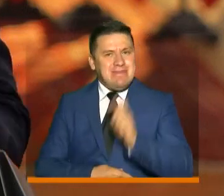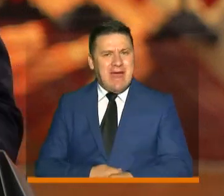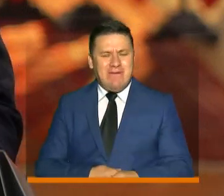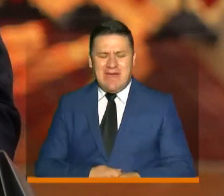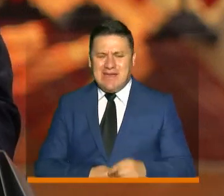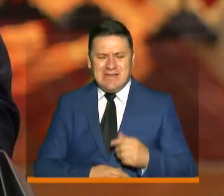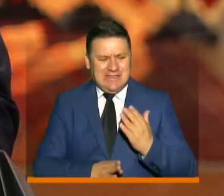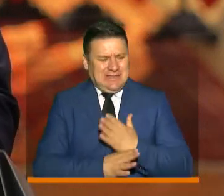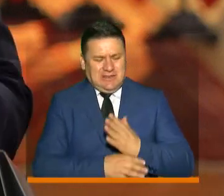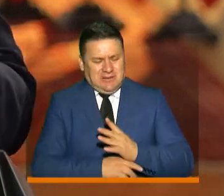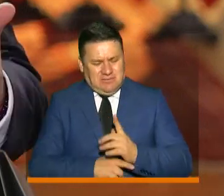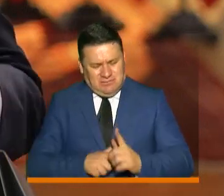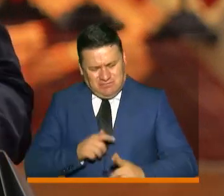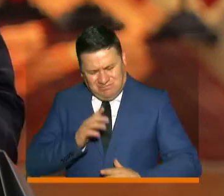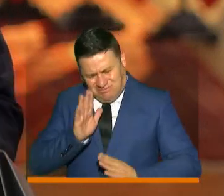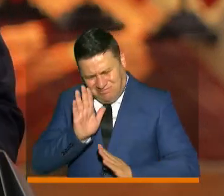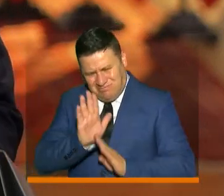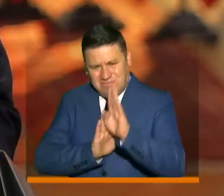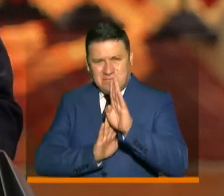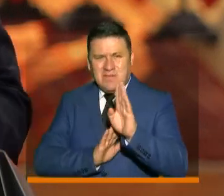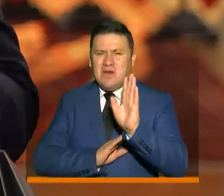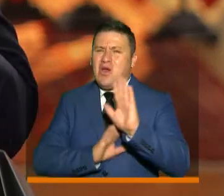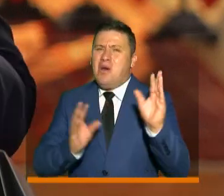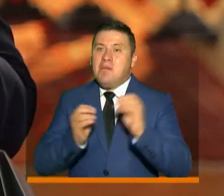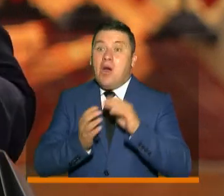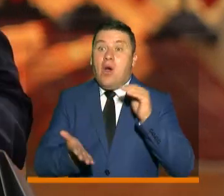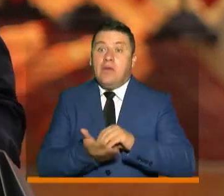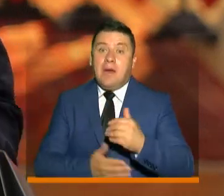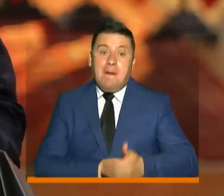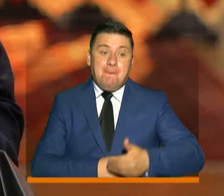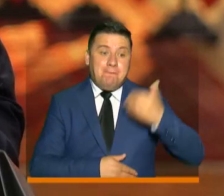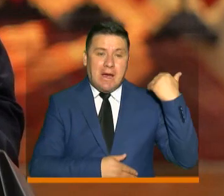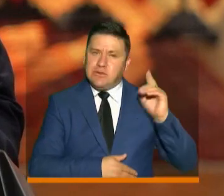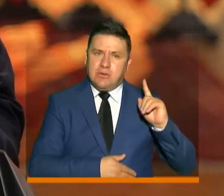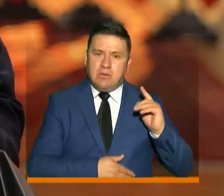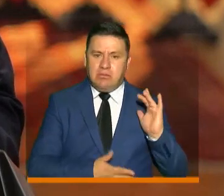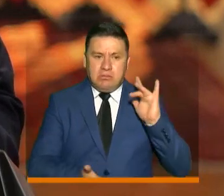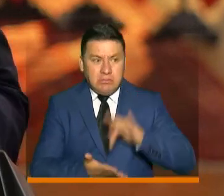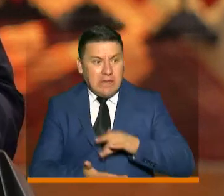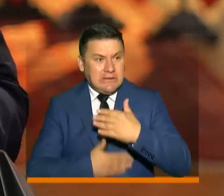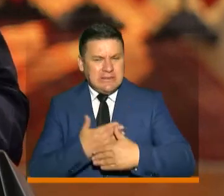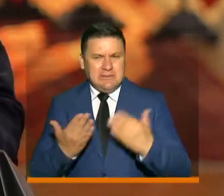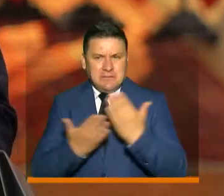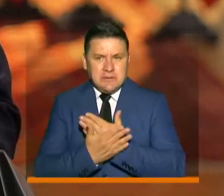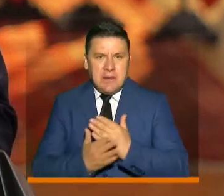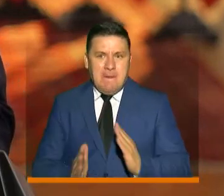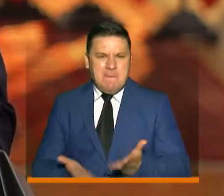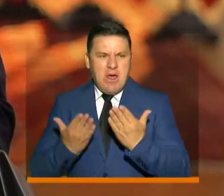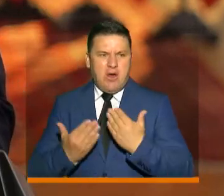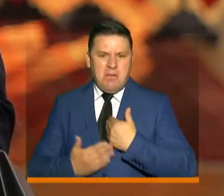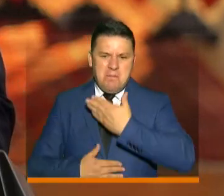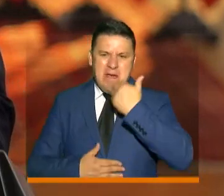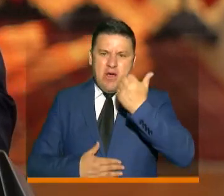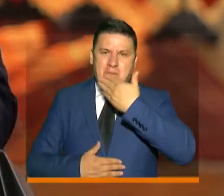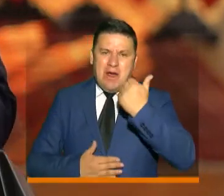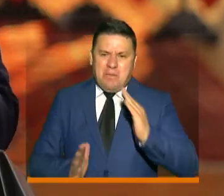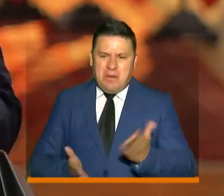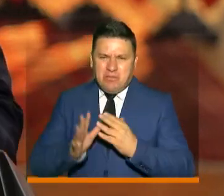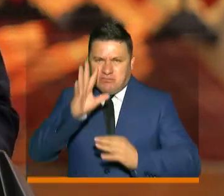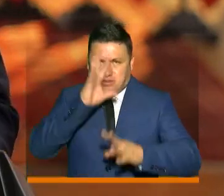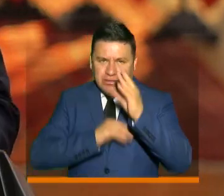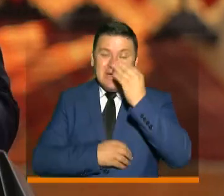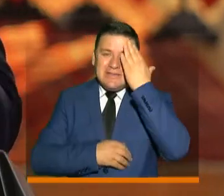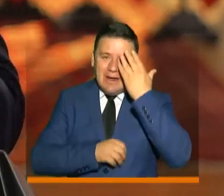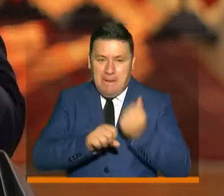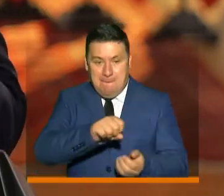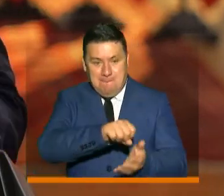salir adelante no para volver al pasado sino para ser mejores todos demostraremos que a esta